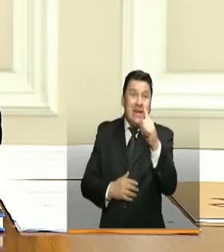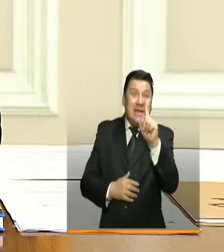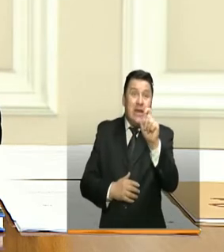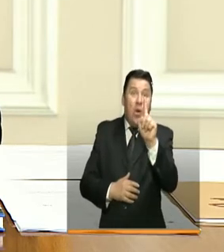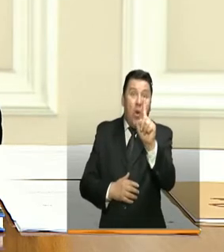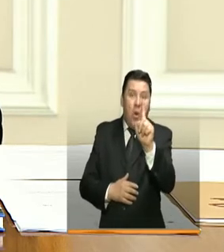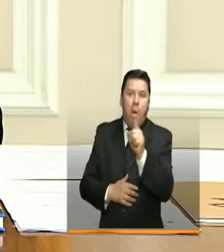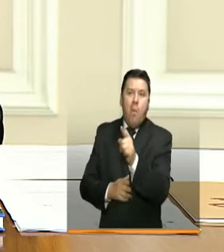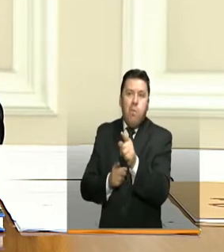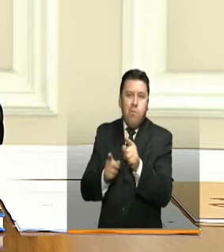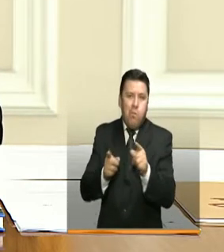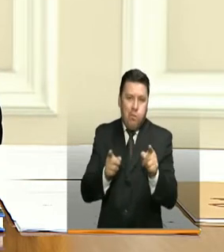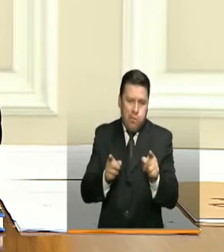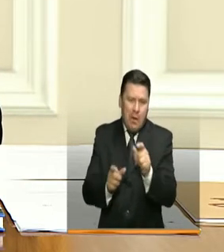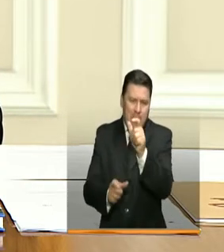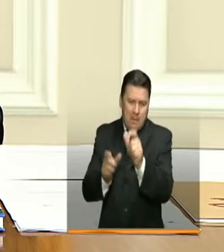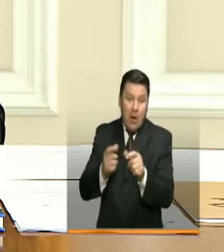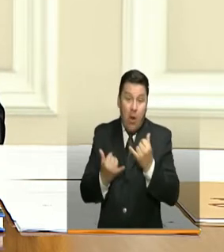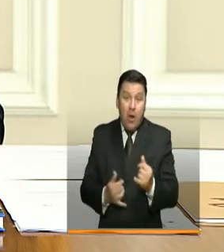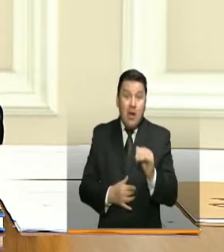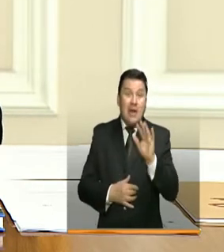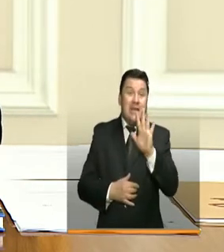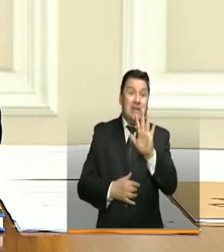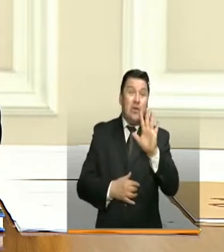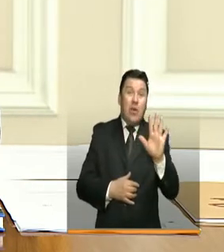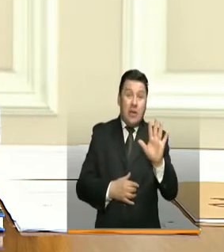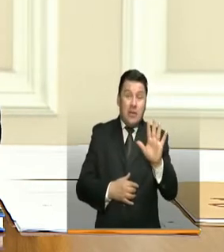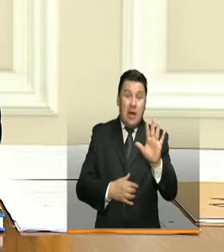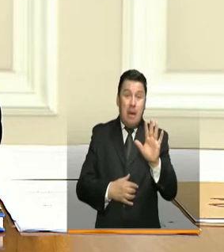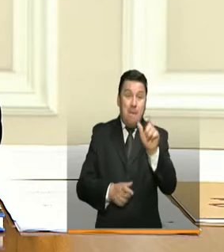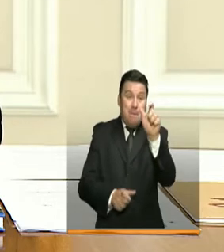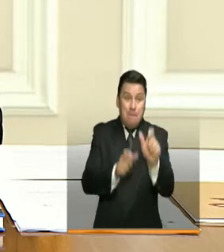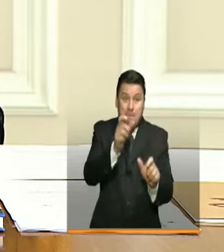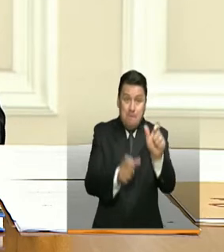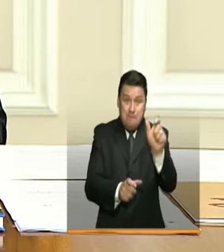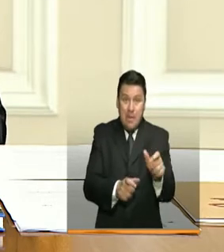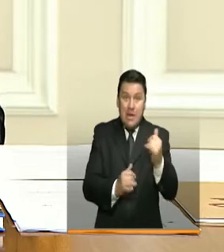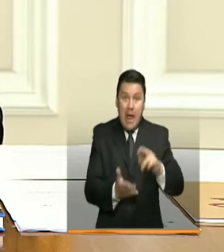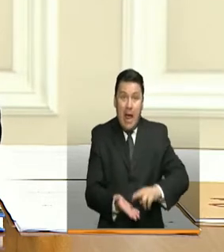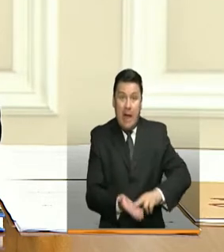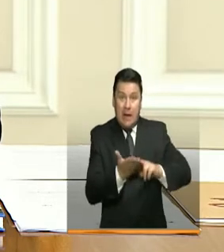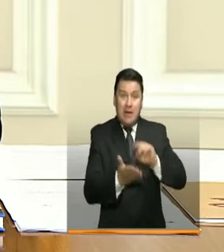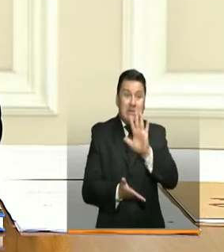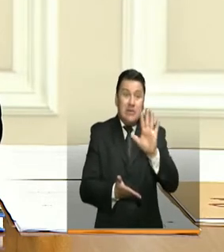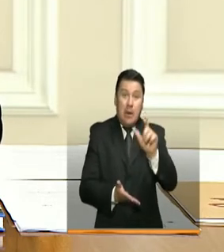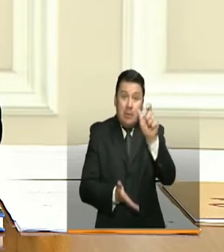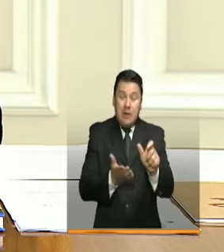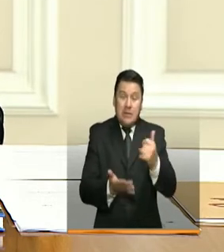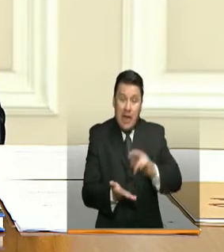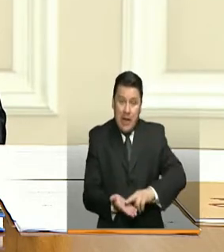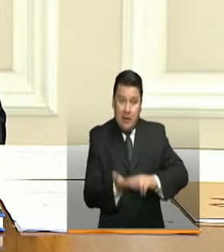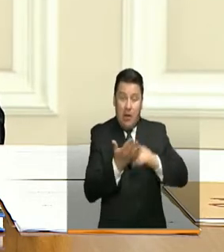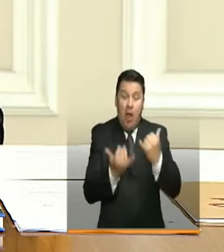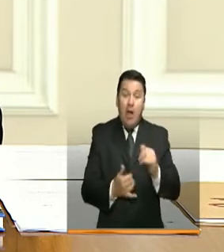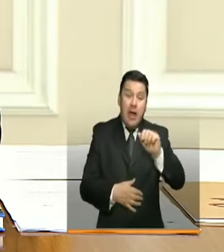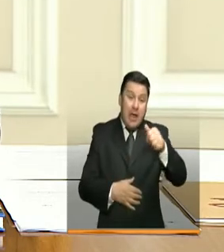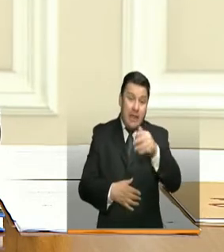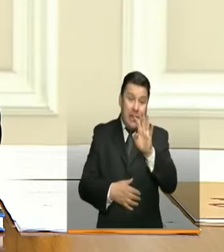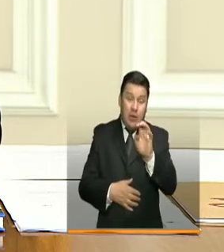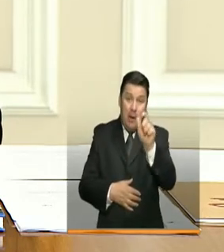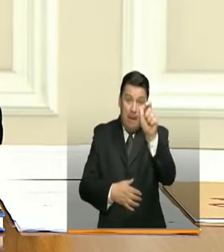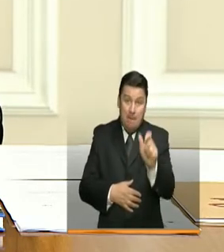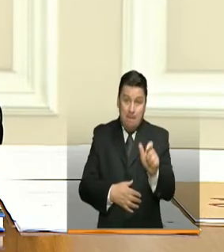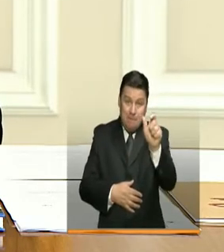1.161 casos. Tenemos 55 personas que se han recuperado. Tenemos 19